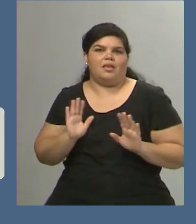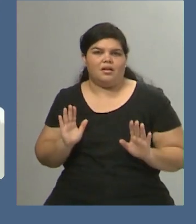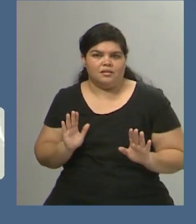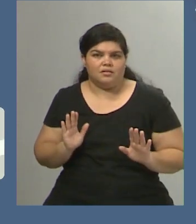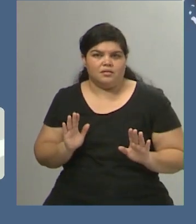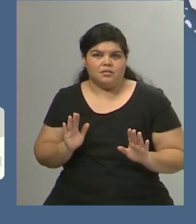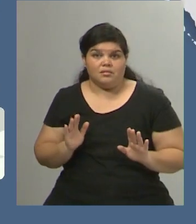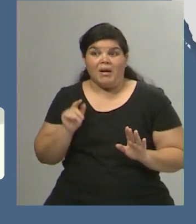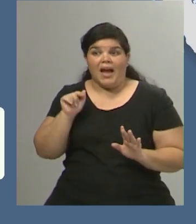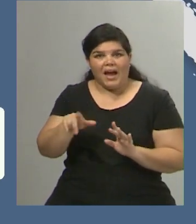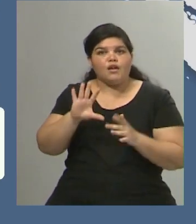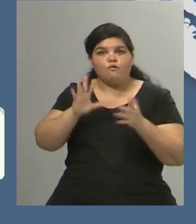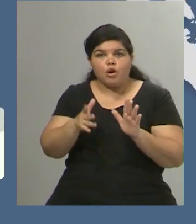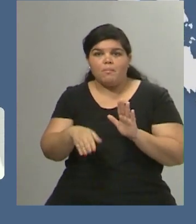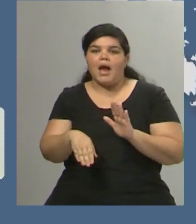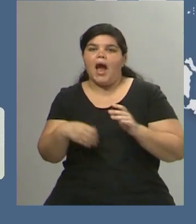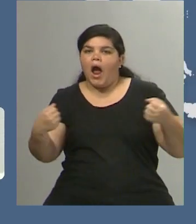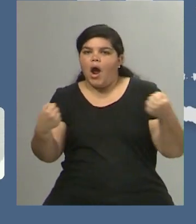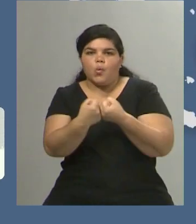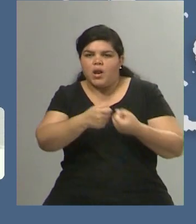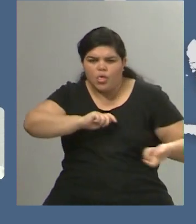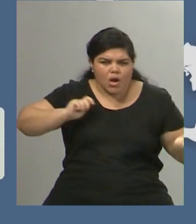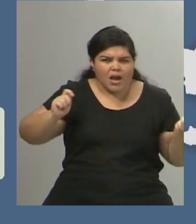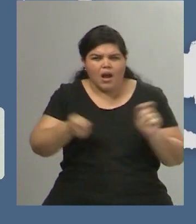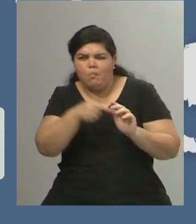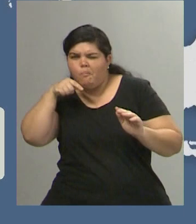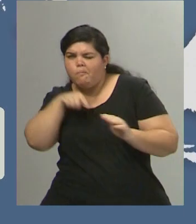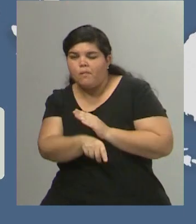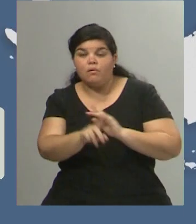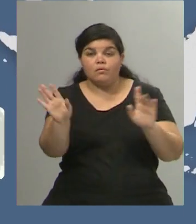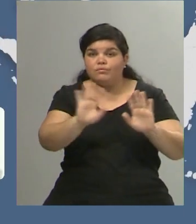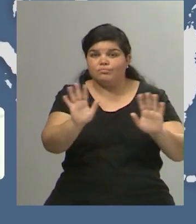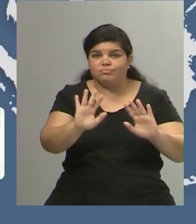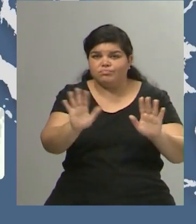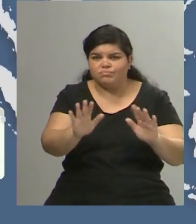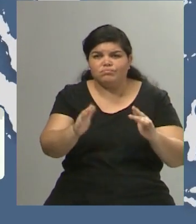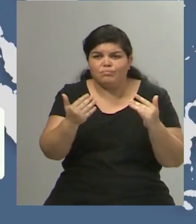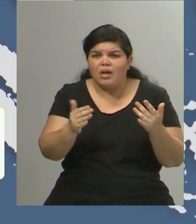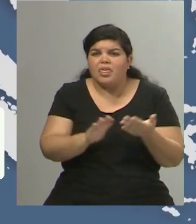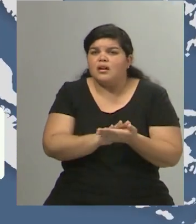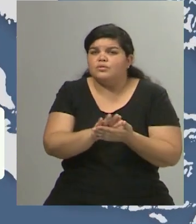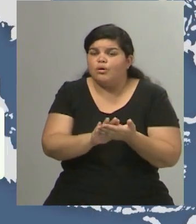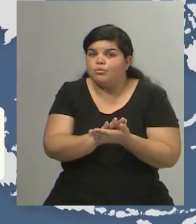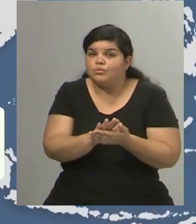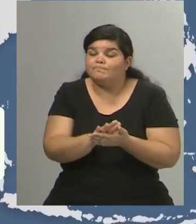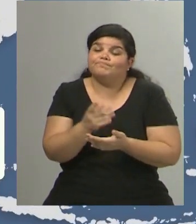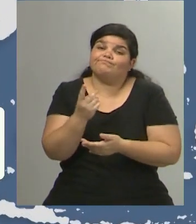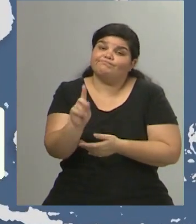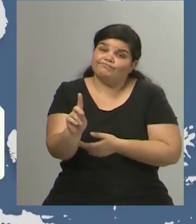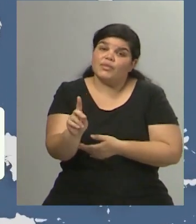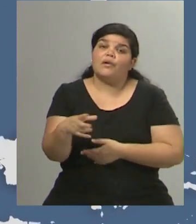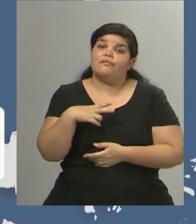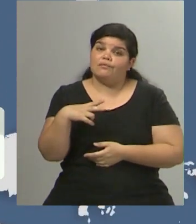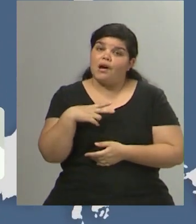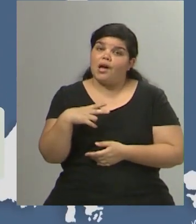modificar el tratado. Pero para eso es necesario que los que mandan, que en